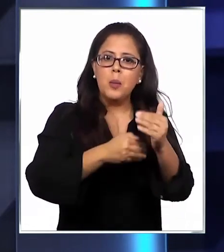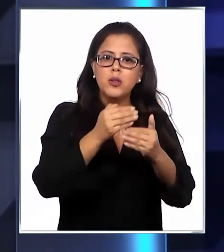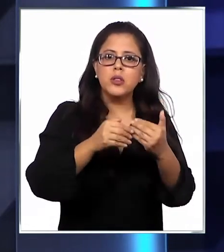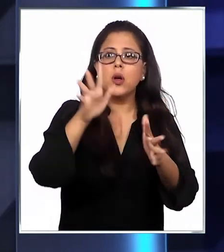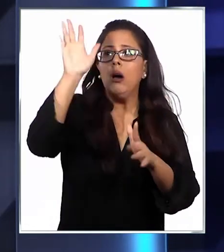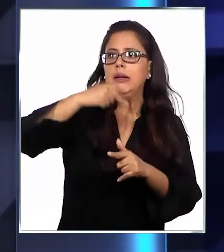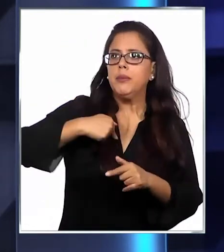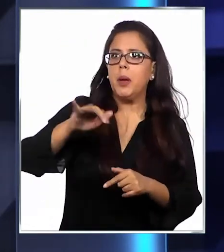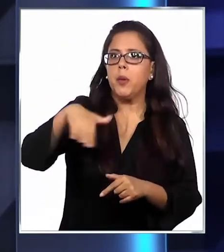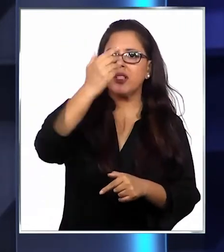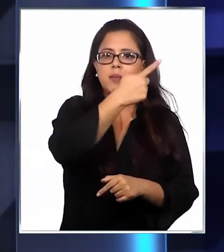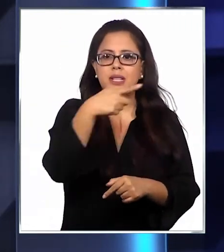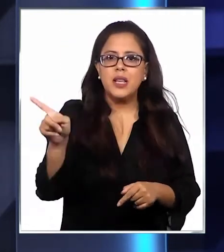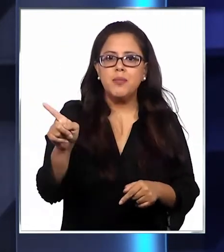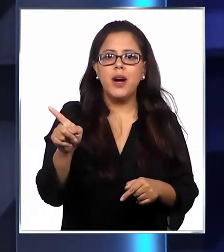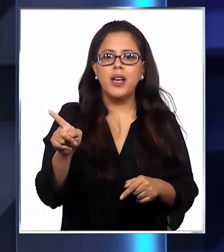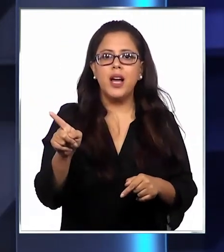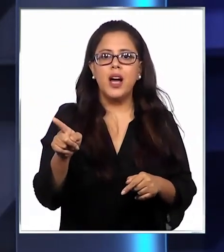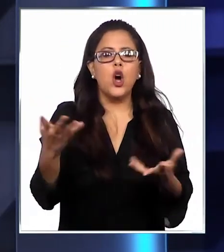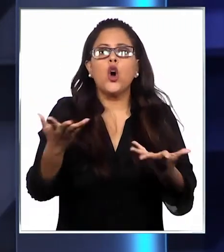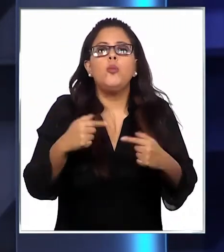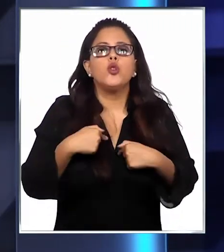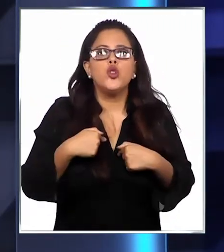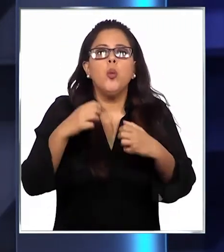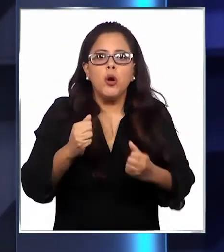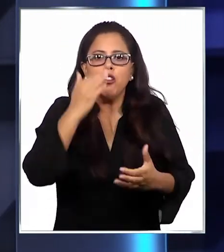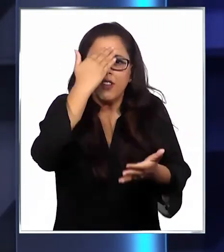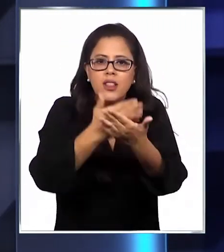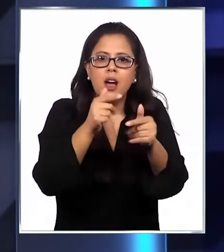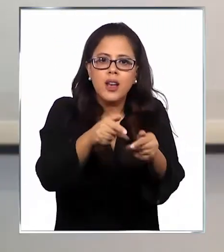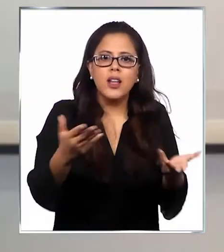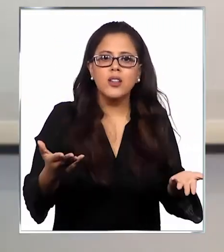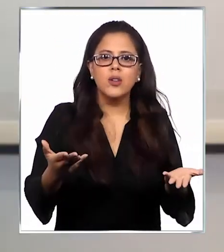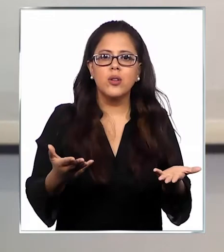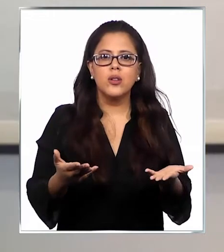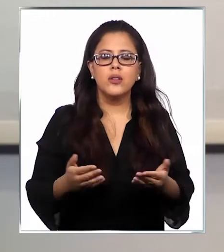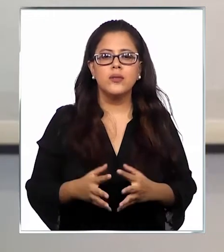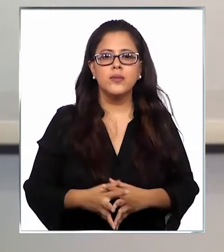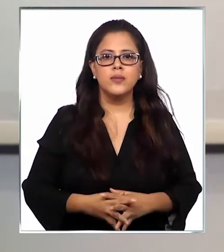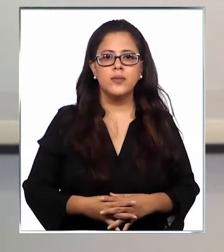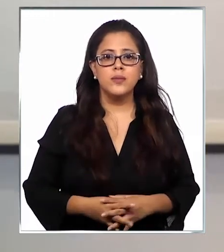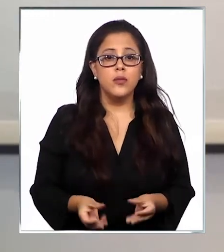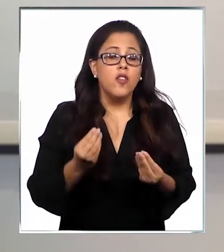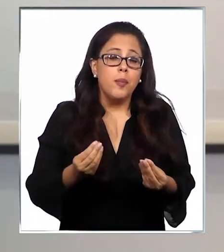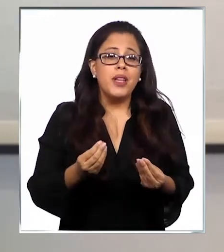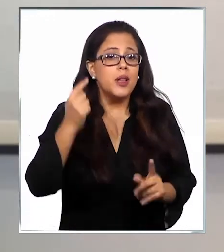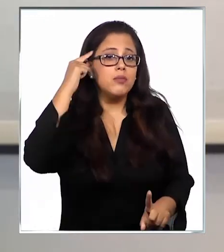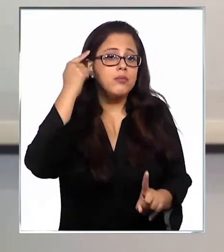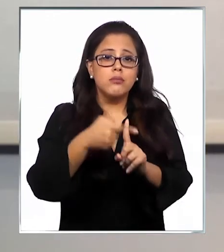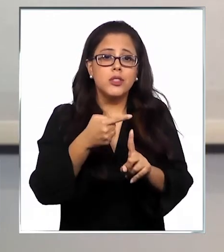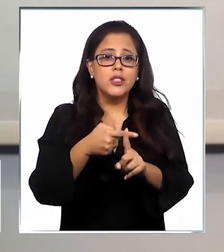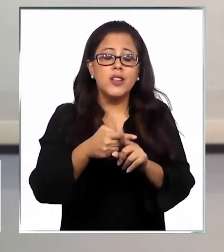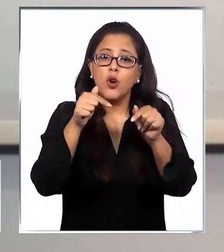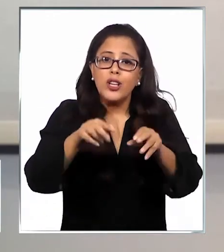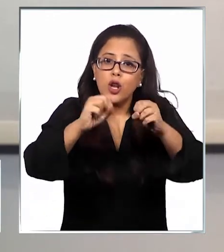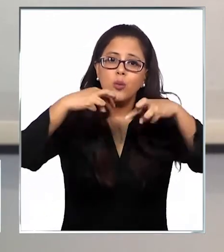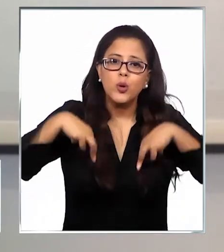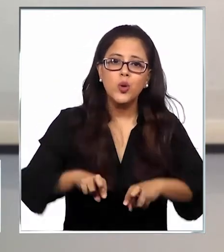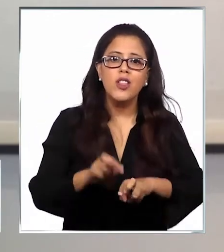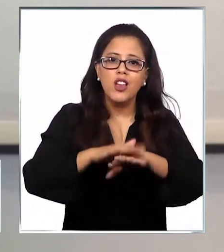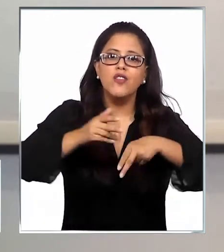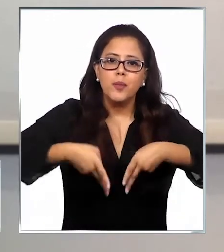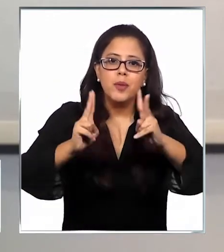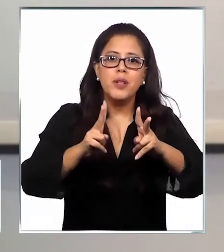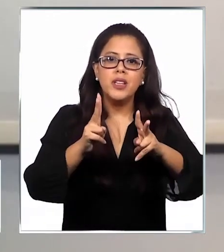mí me toca la próxima semana y voy a ir, ¿en qué condiciones voy? ¿Cómo enfrento esto? Con una actitud absolutamente positiva. Esta es la oportunidad, esto es lo que